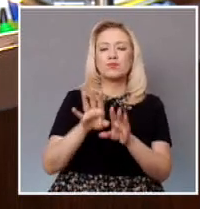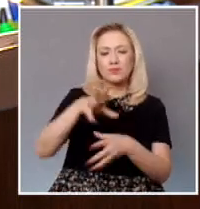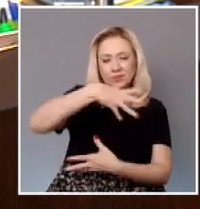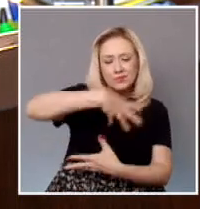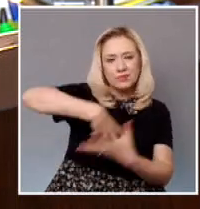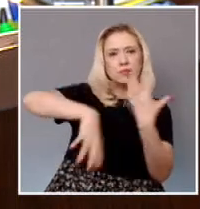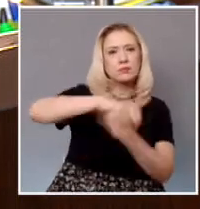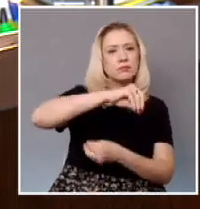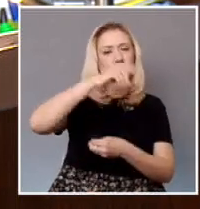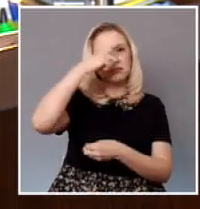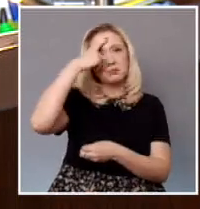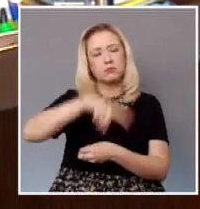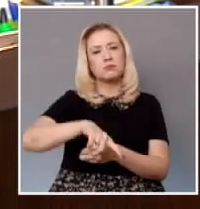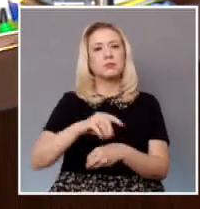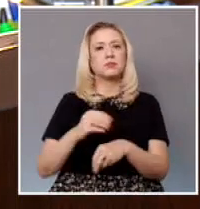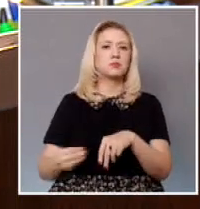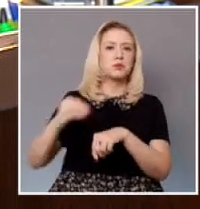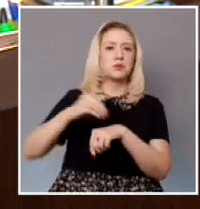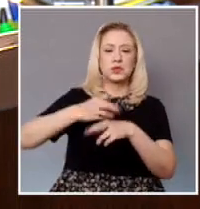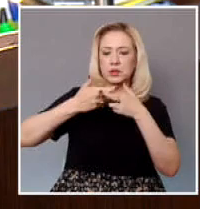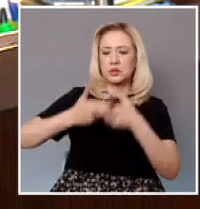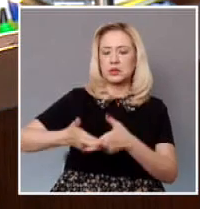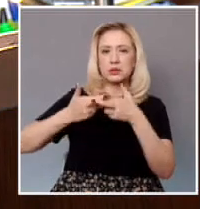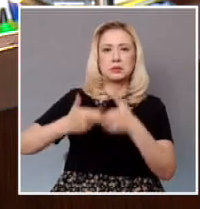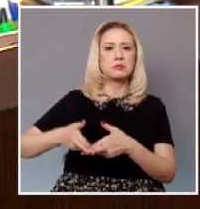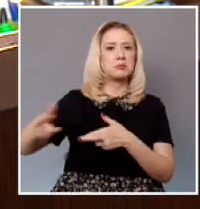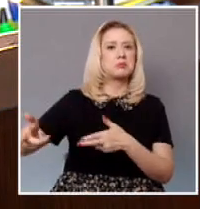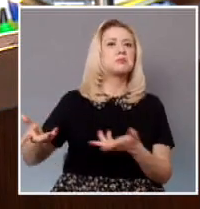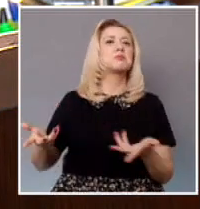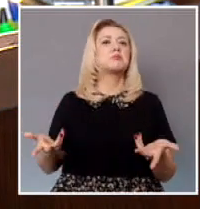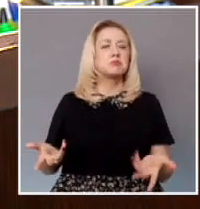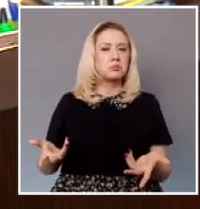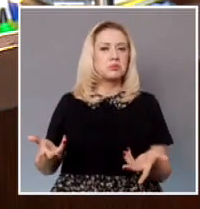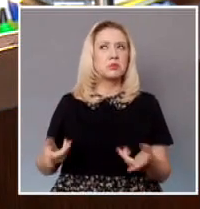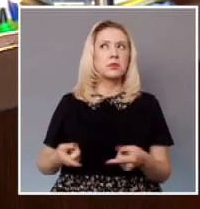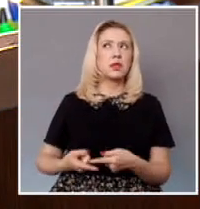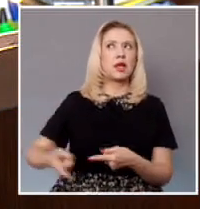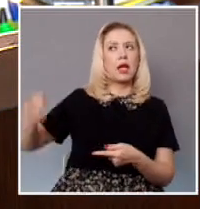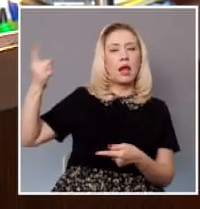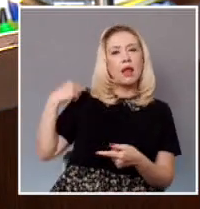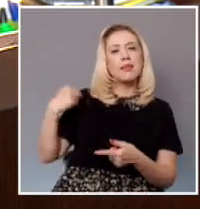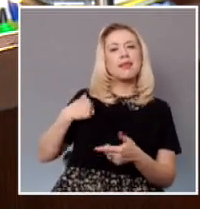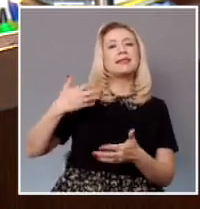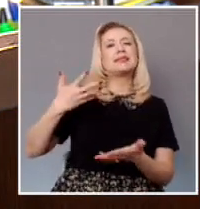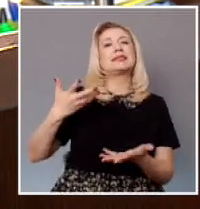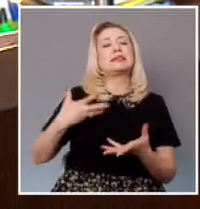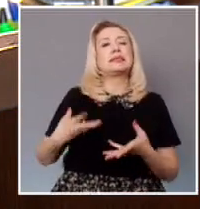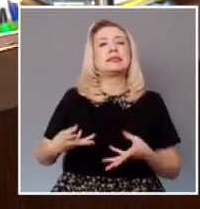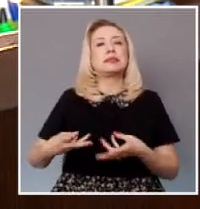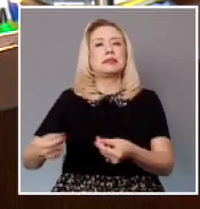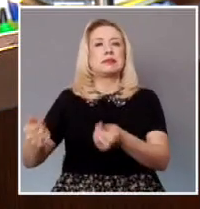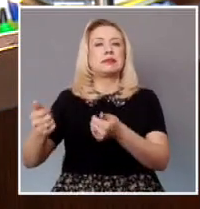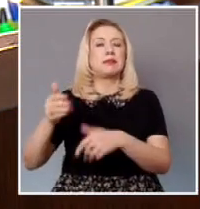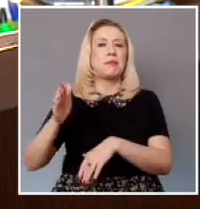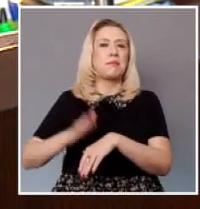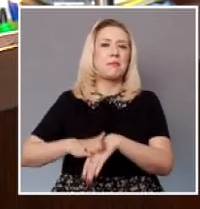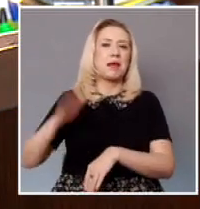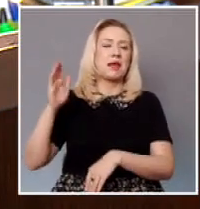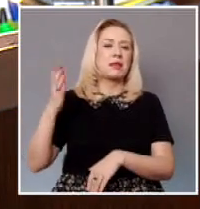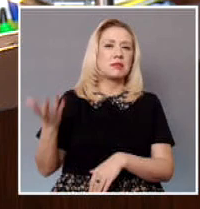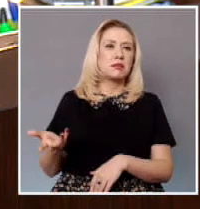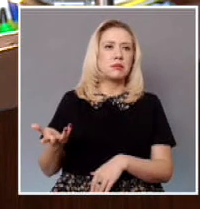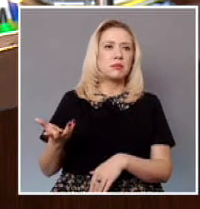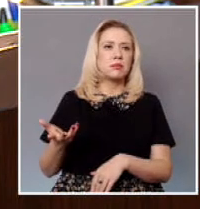que se apliquen los remanentes a cubrir déficits de un ejercicio posterior no vacía de efectos